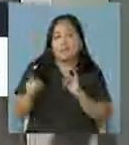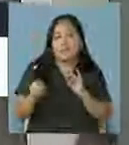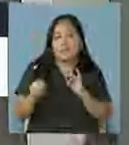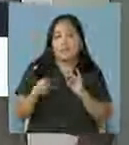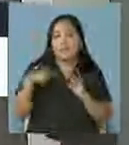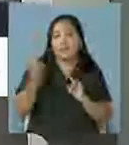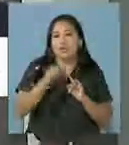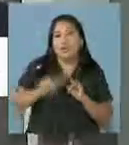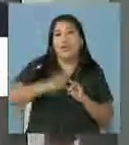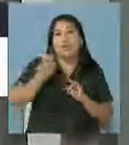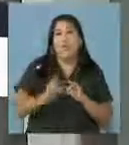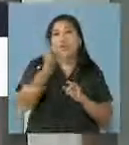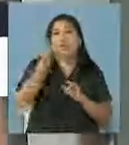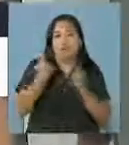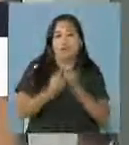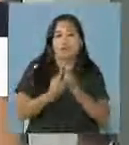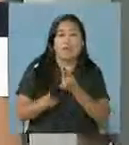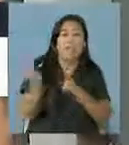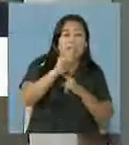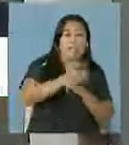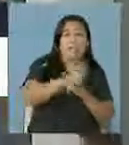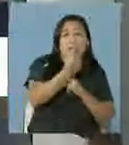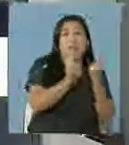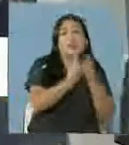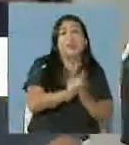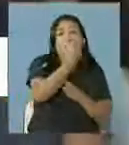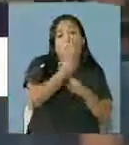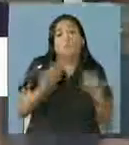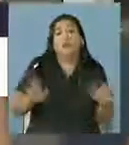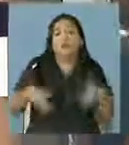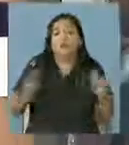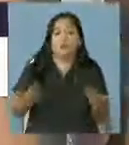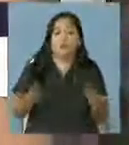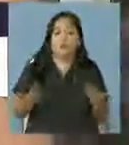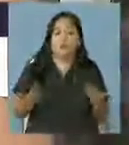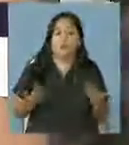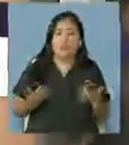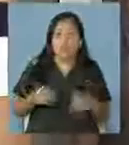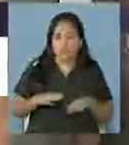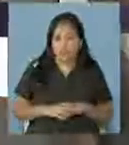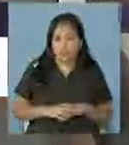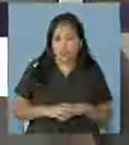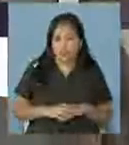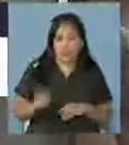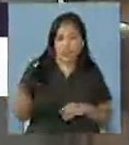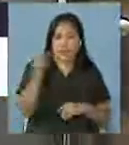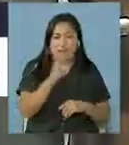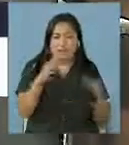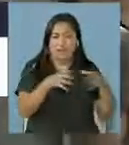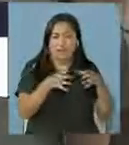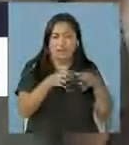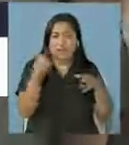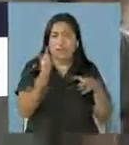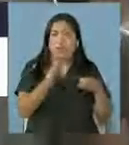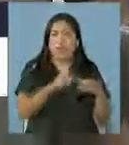nosotros ganamos un partido y ellos también ganaron solamente un partido entonces eh analizar las primeras